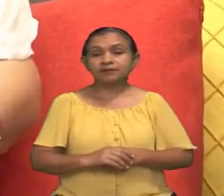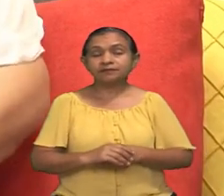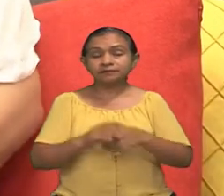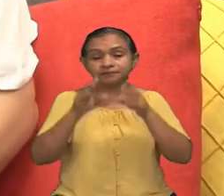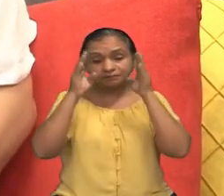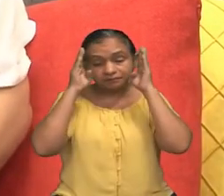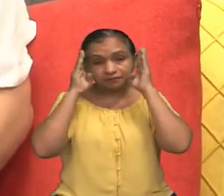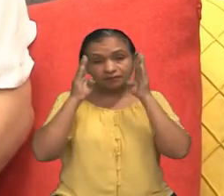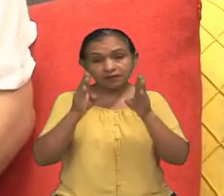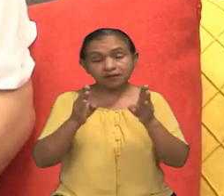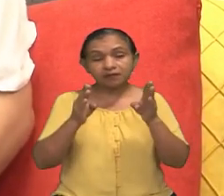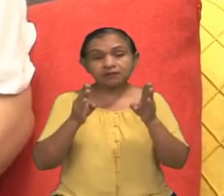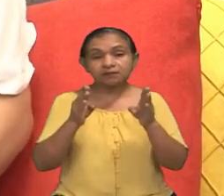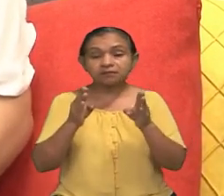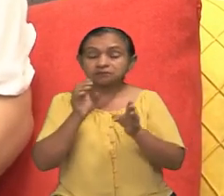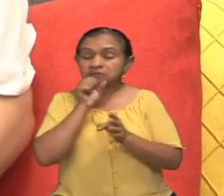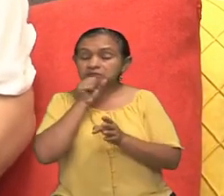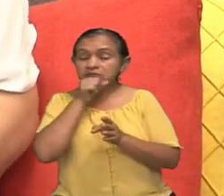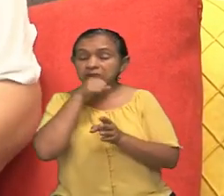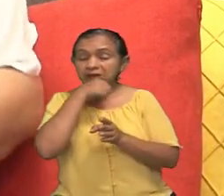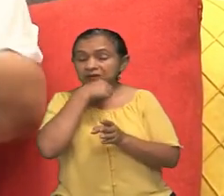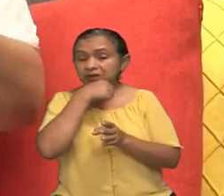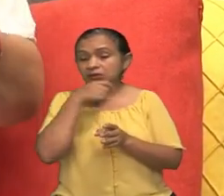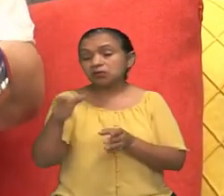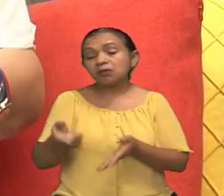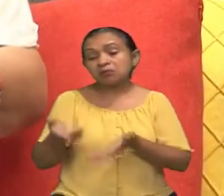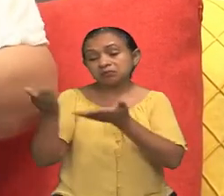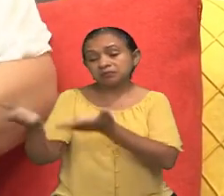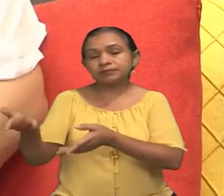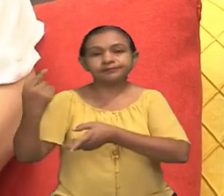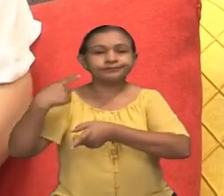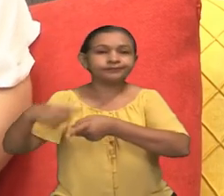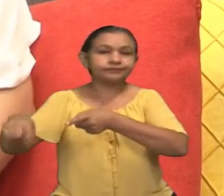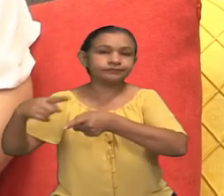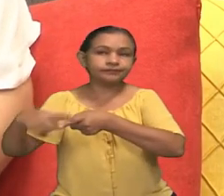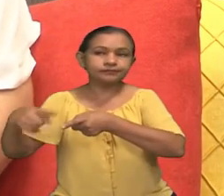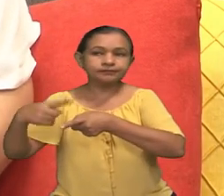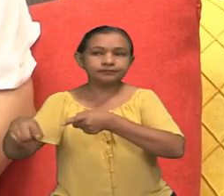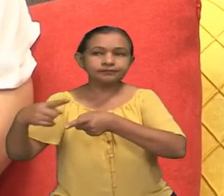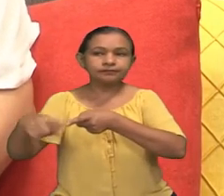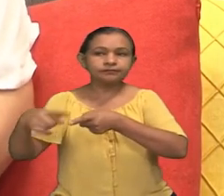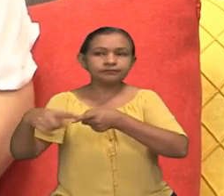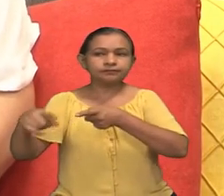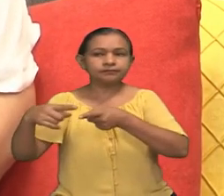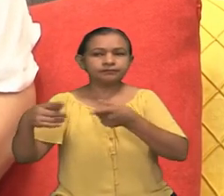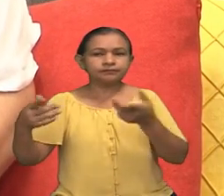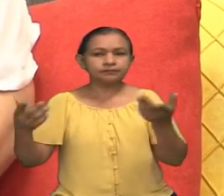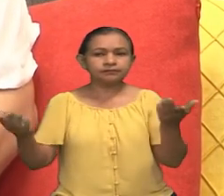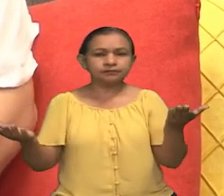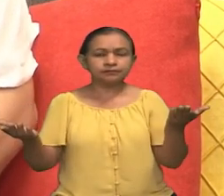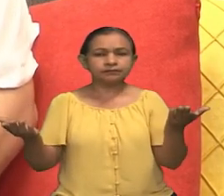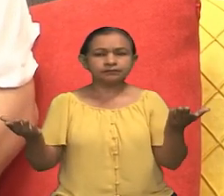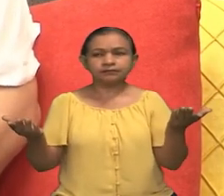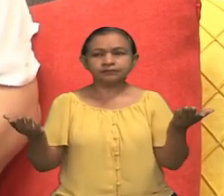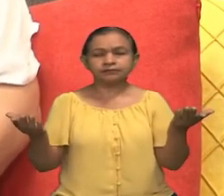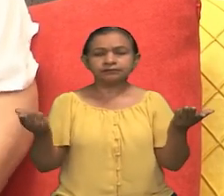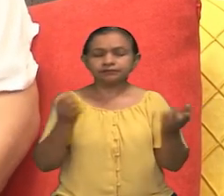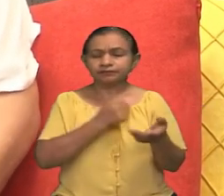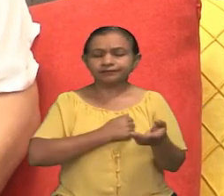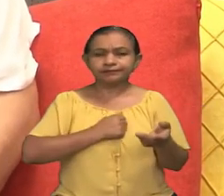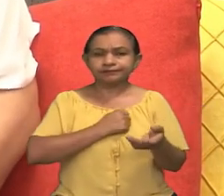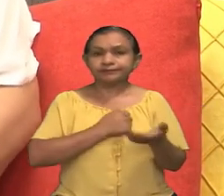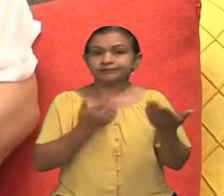atención en un asilo de ancianos, lo pagaba. Qué crueles se volvieron en un solo. Exactamente. Continúo, disculpe.